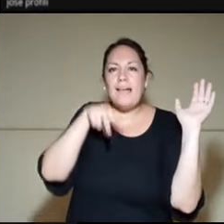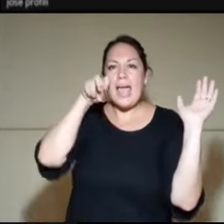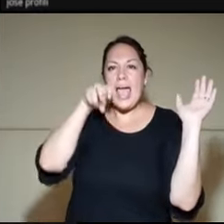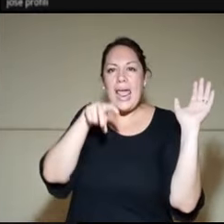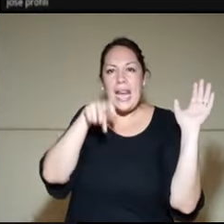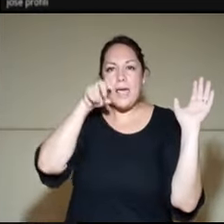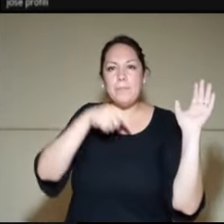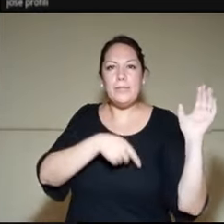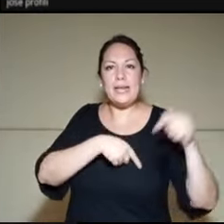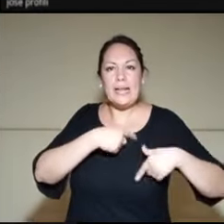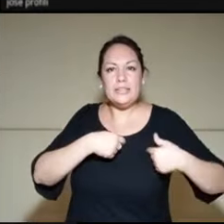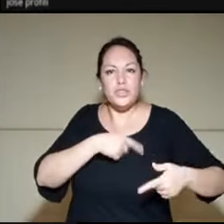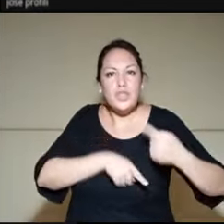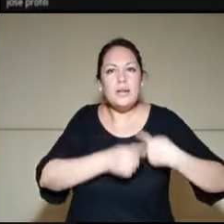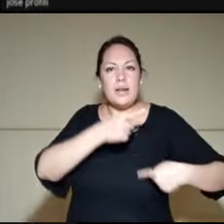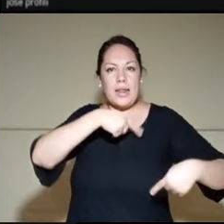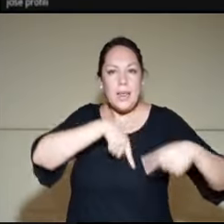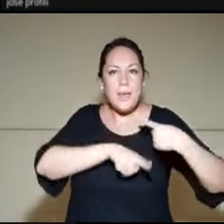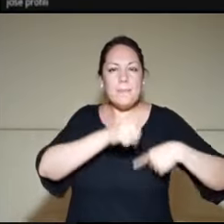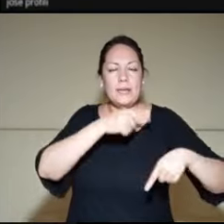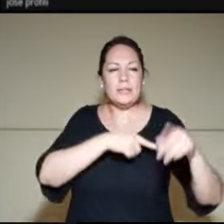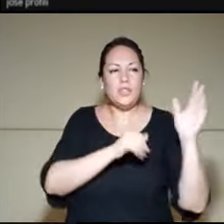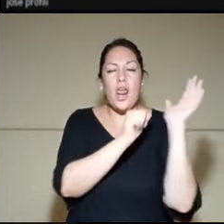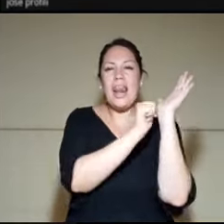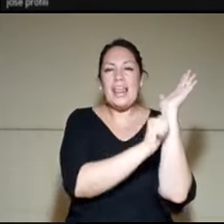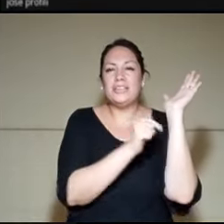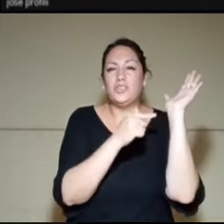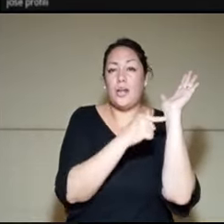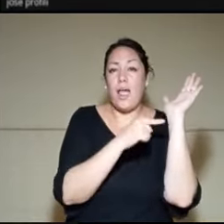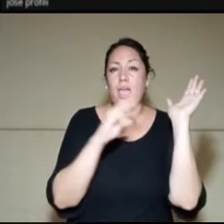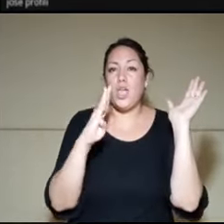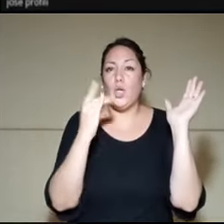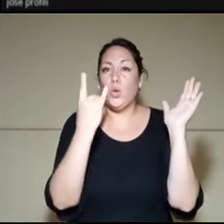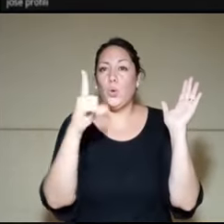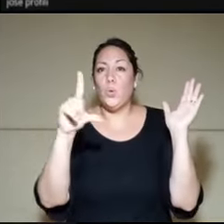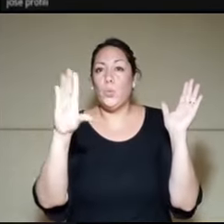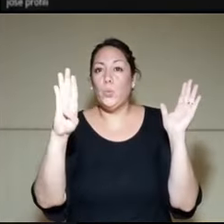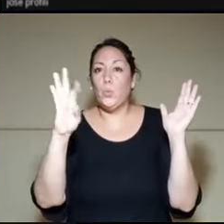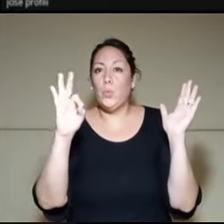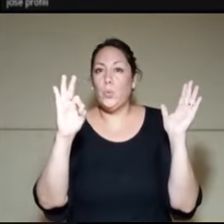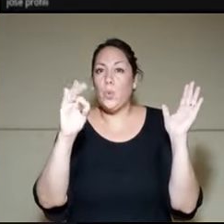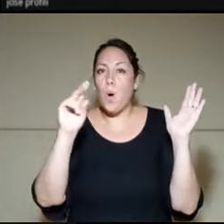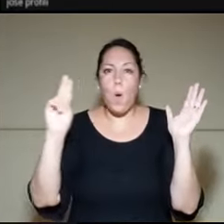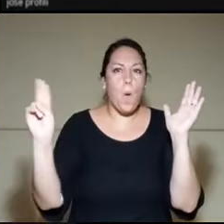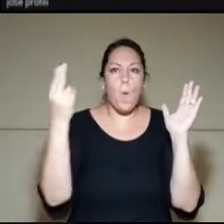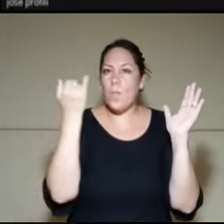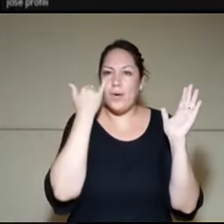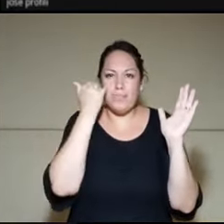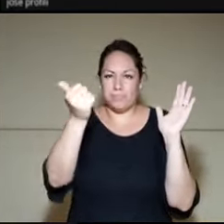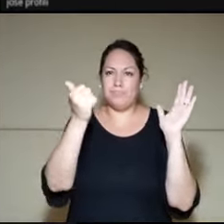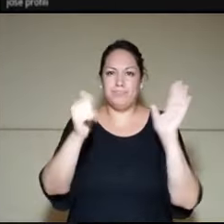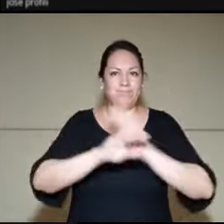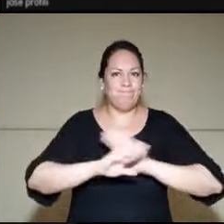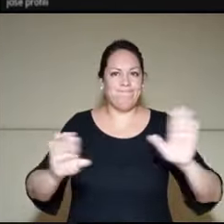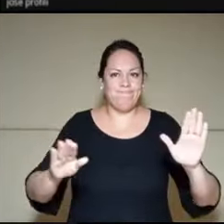el centro cardiovascular. Por eso una lesión del bulbo nos produce la muerte